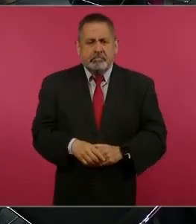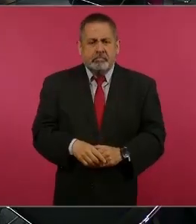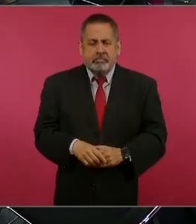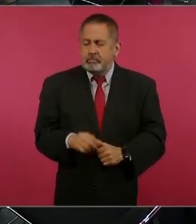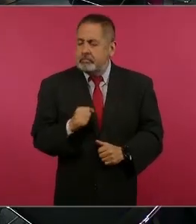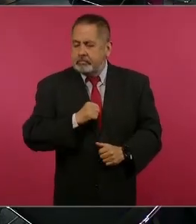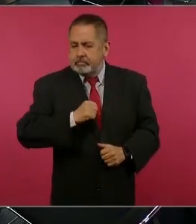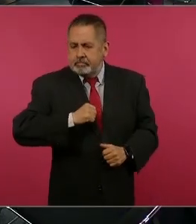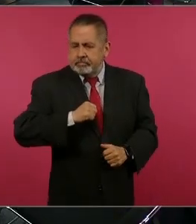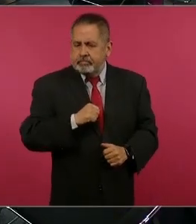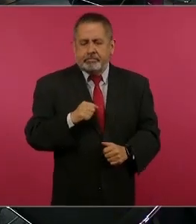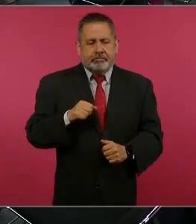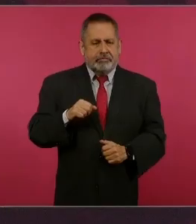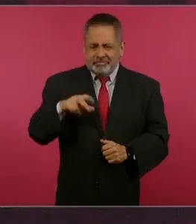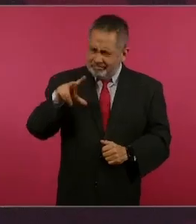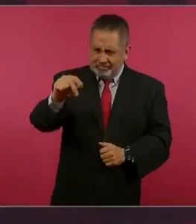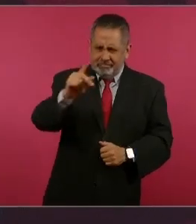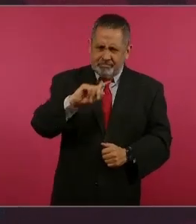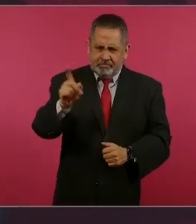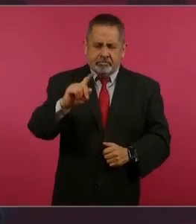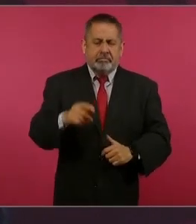al influyentismo,